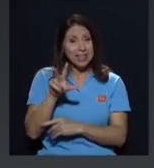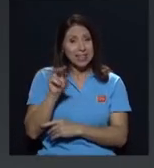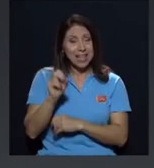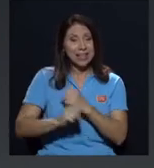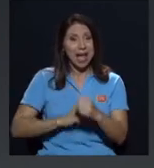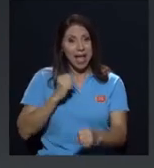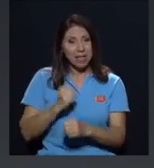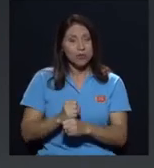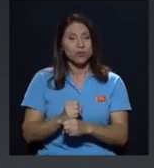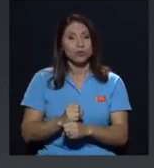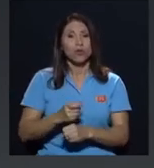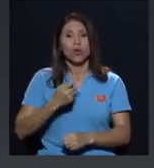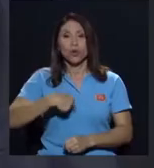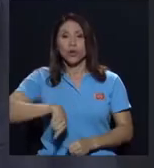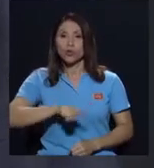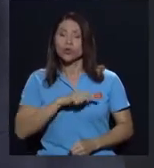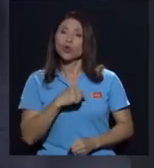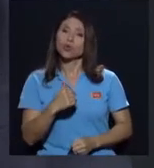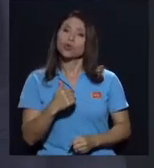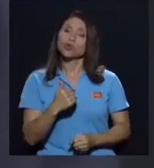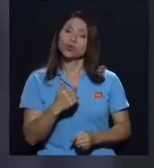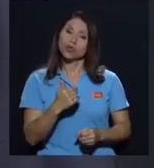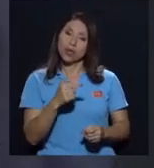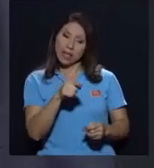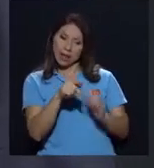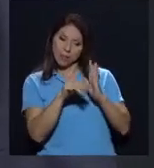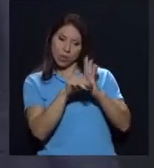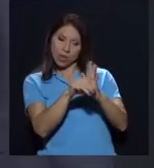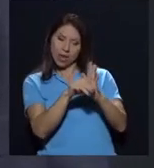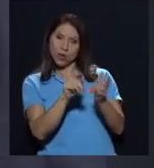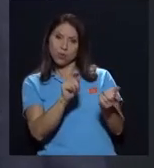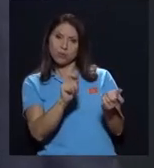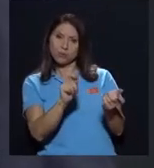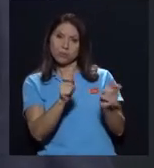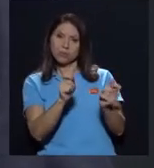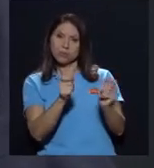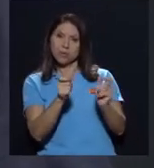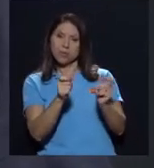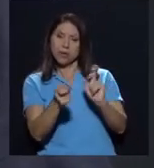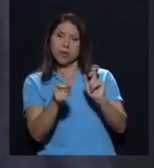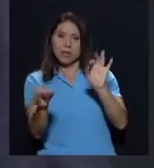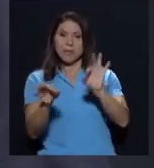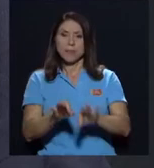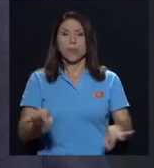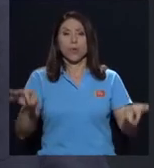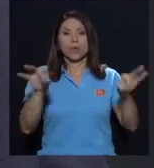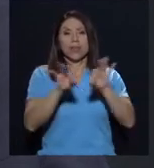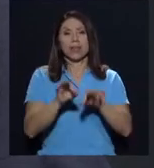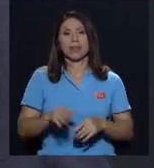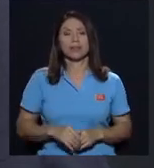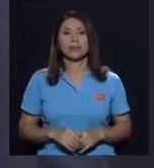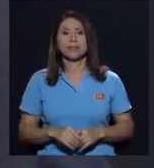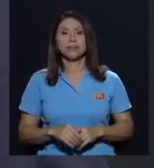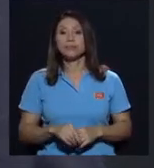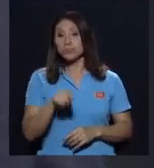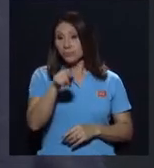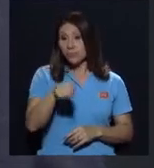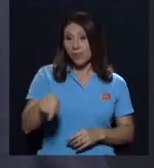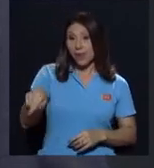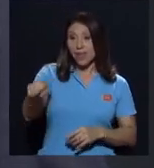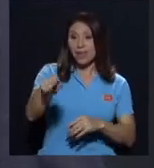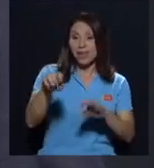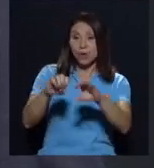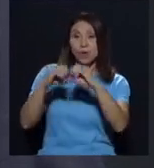importantes del modelo en donde las relaciones económicas externas